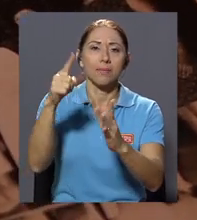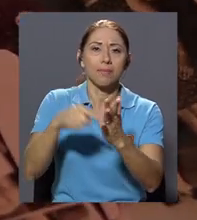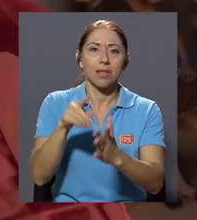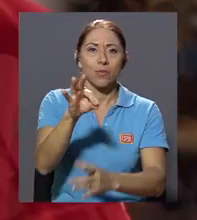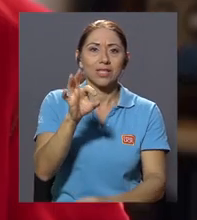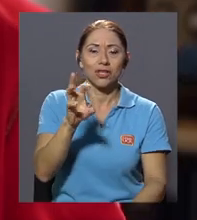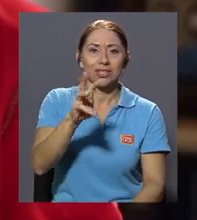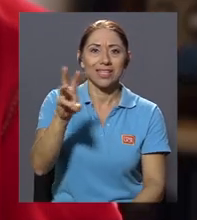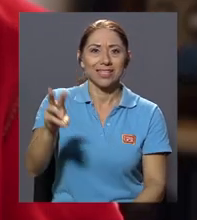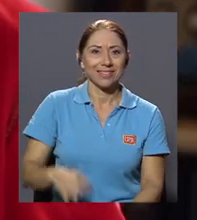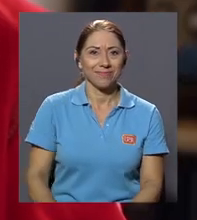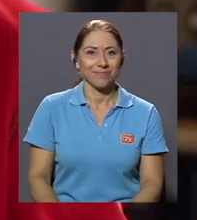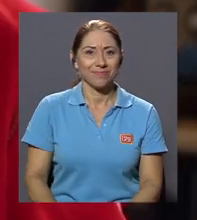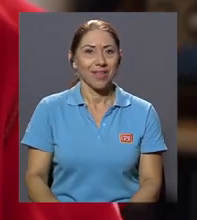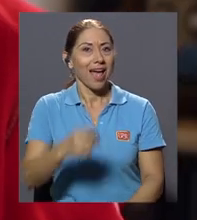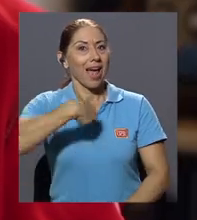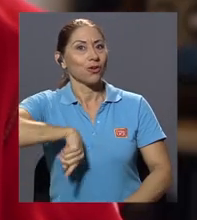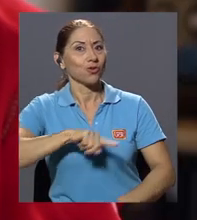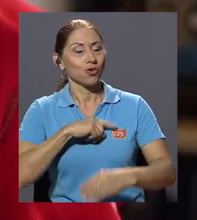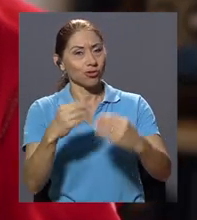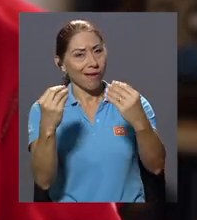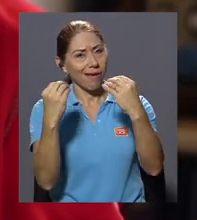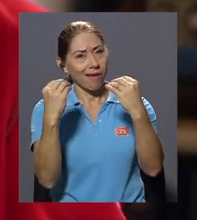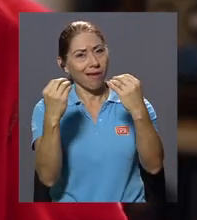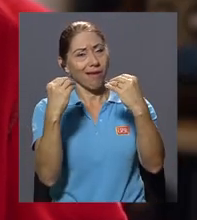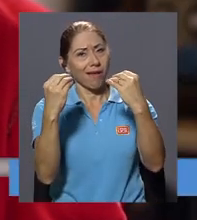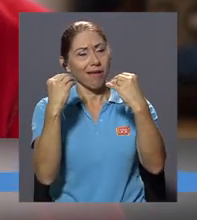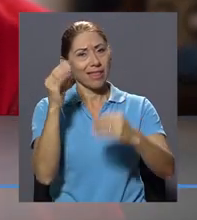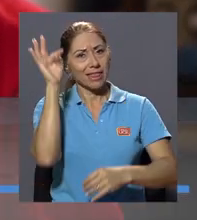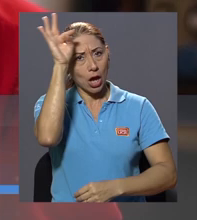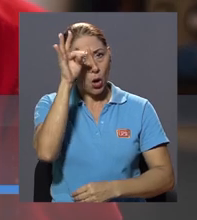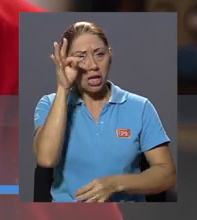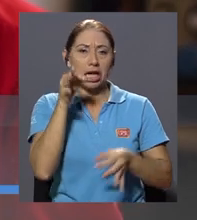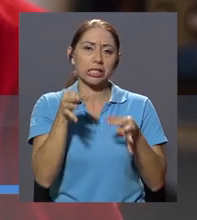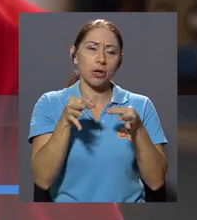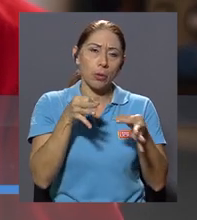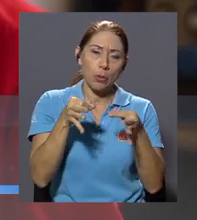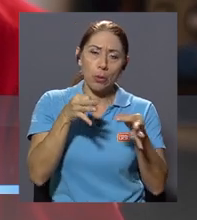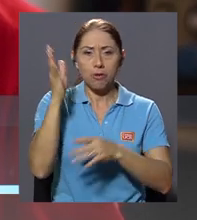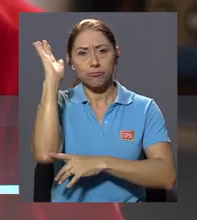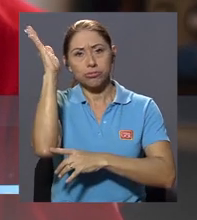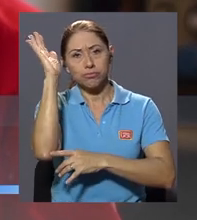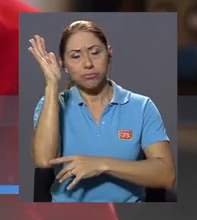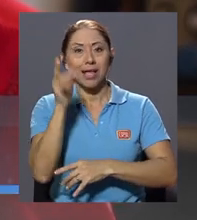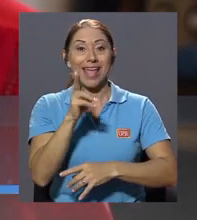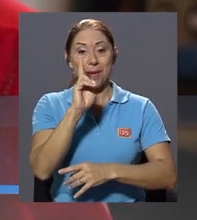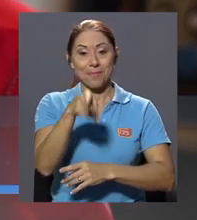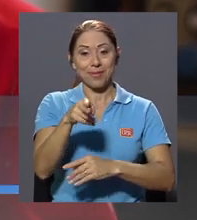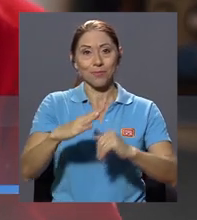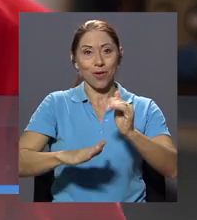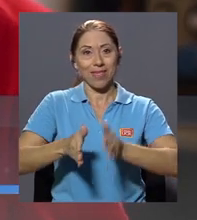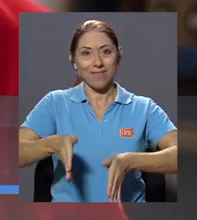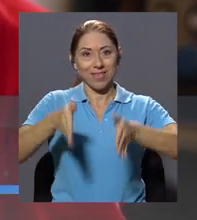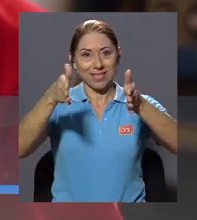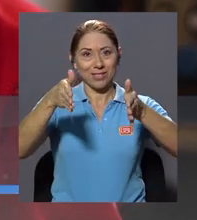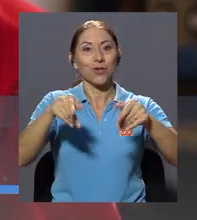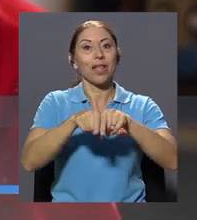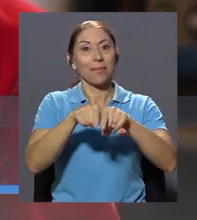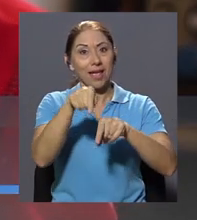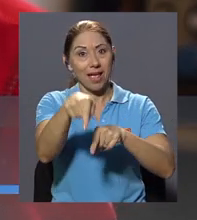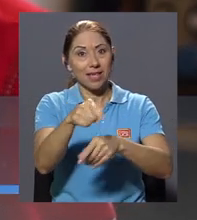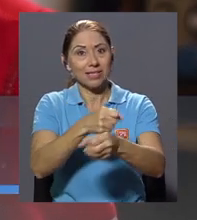1966. Nos daban las clases teóricas. También allí en ese mismo edificio